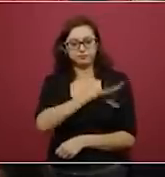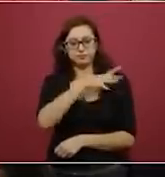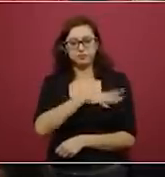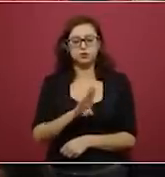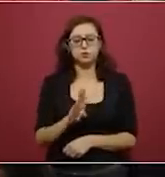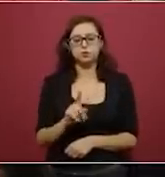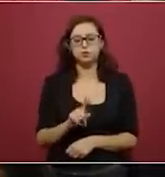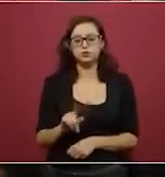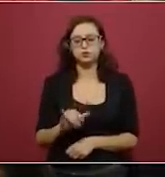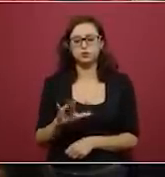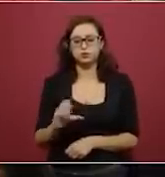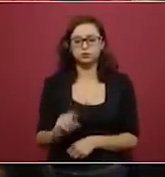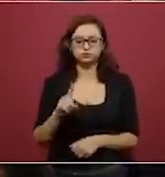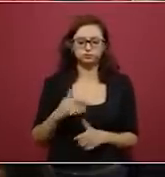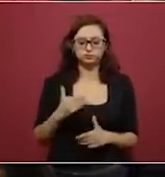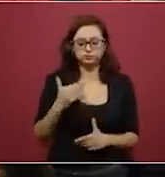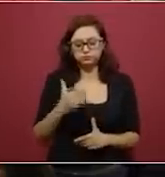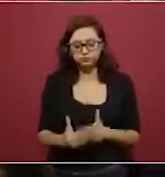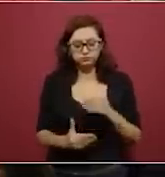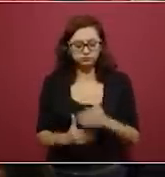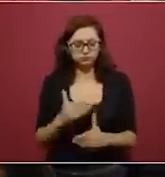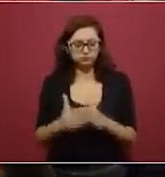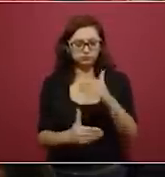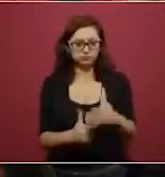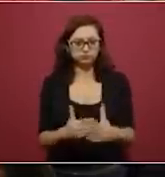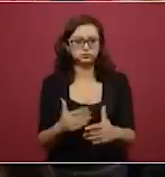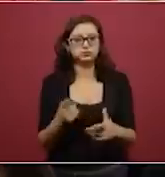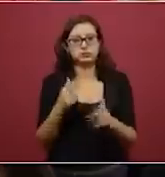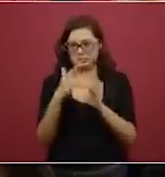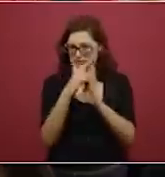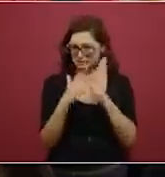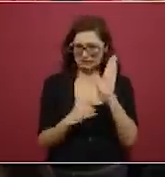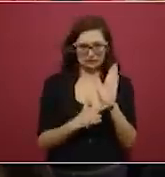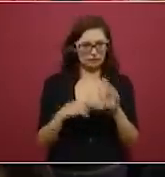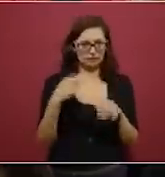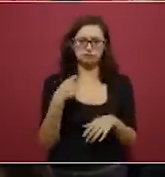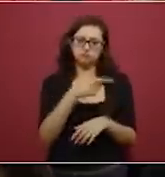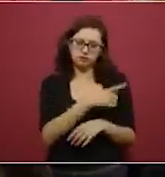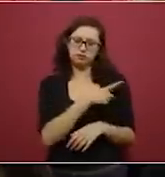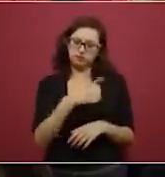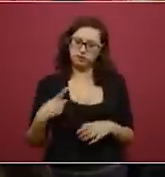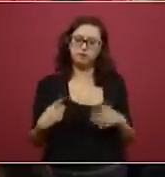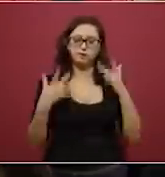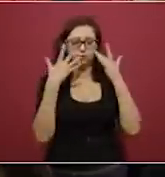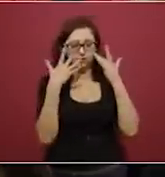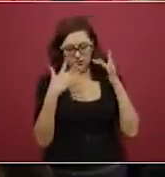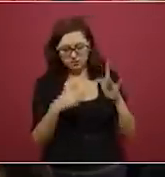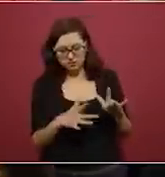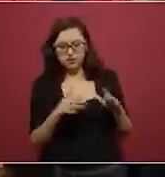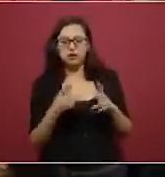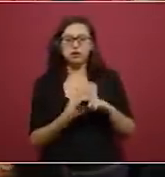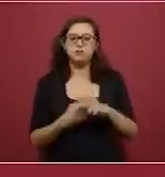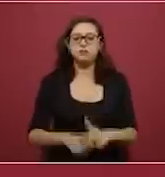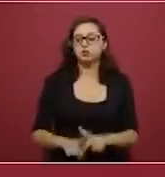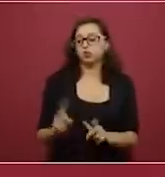bucio que es su proceso de reglamentario de retiro fue iniciado